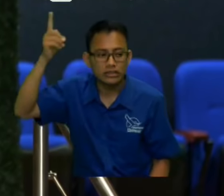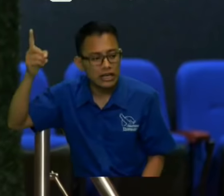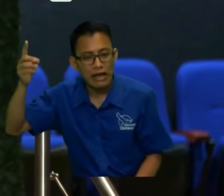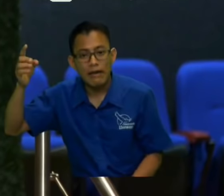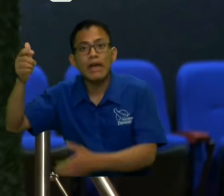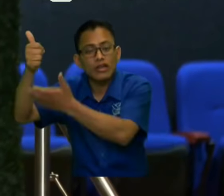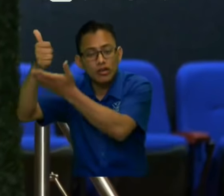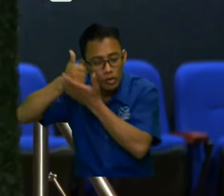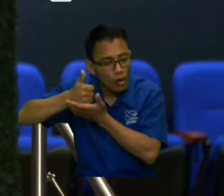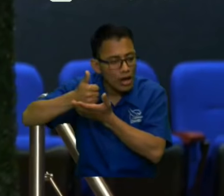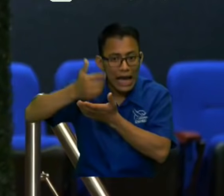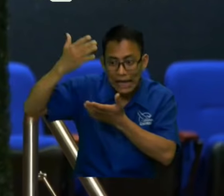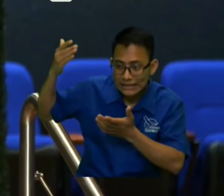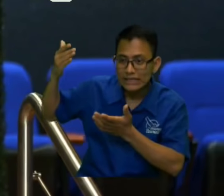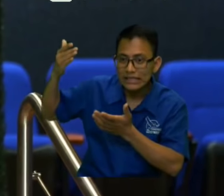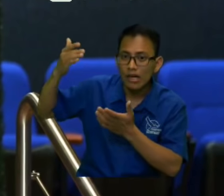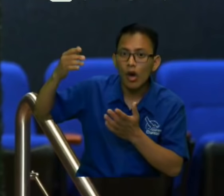me va a volver a ayudar.